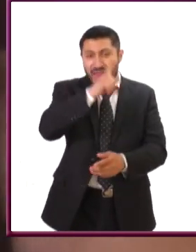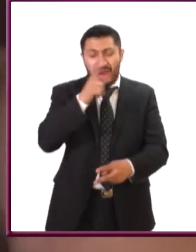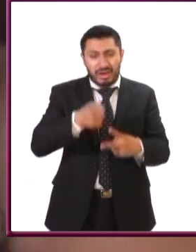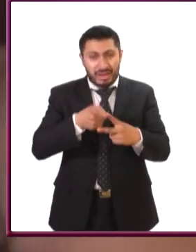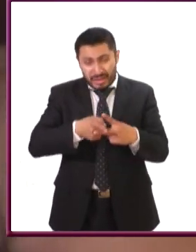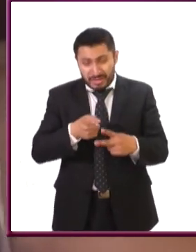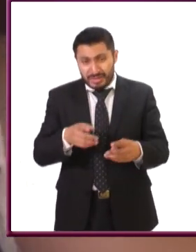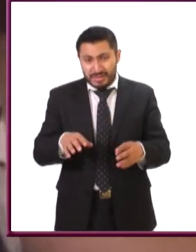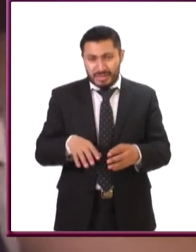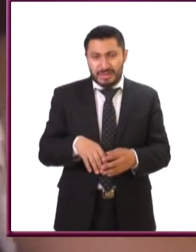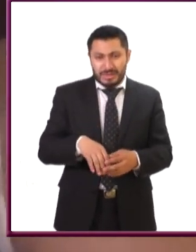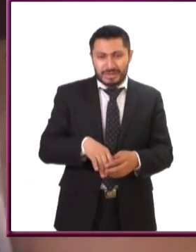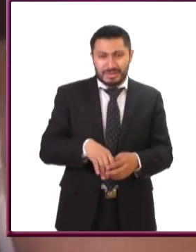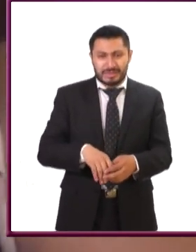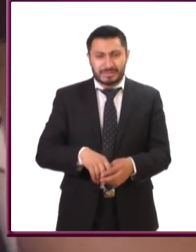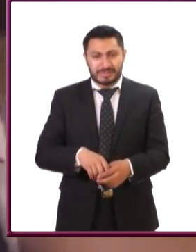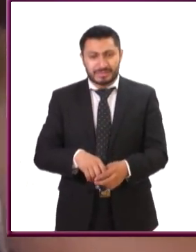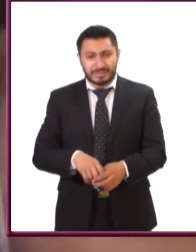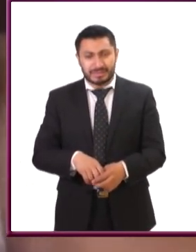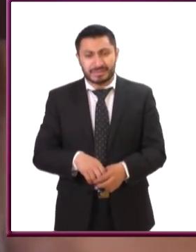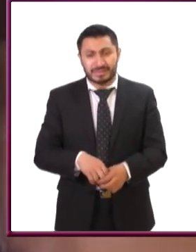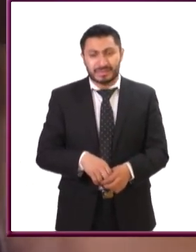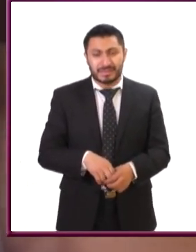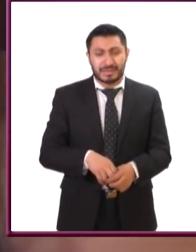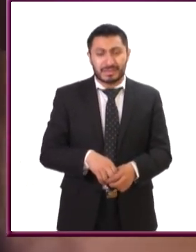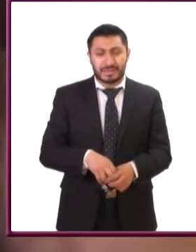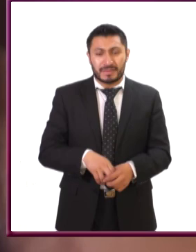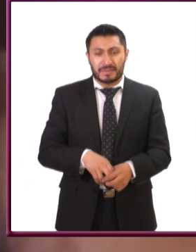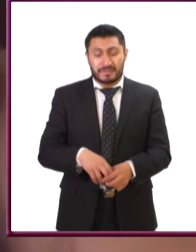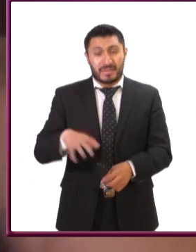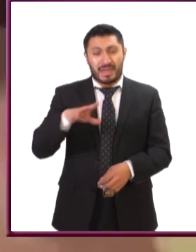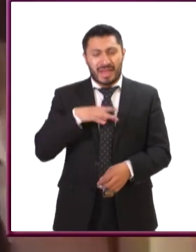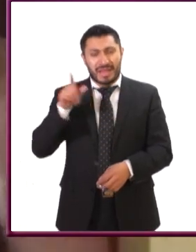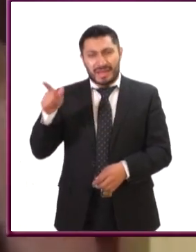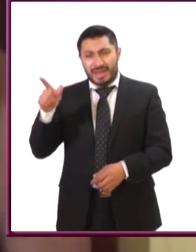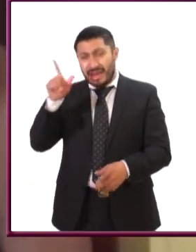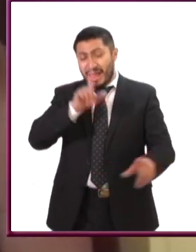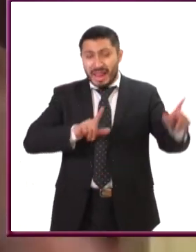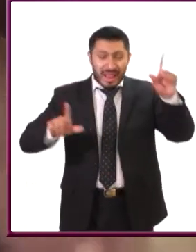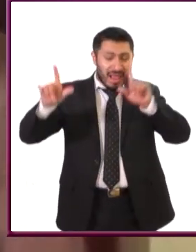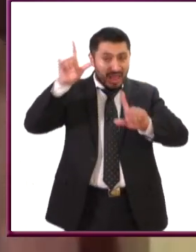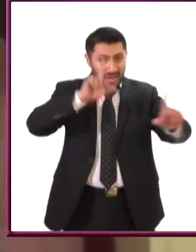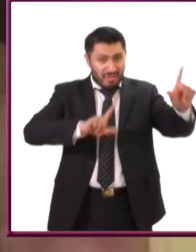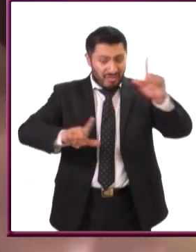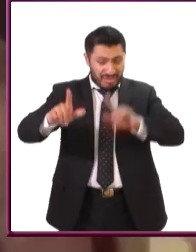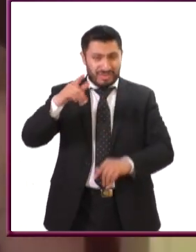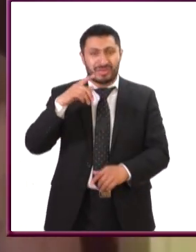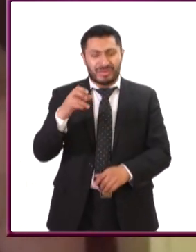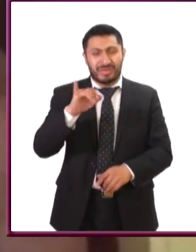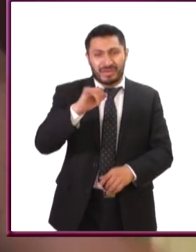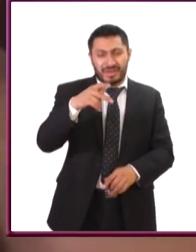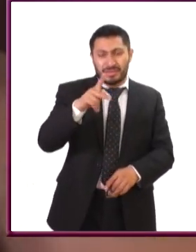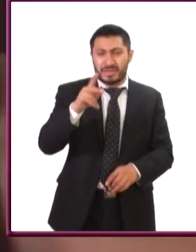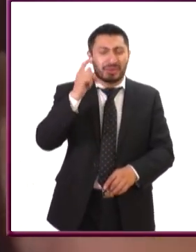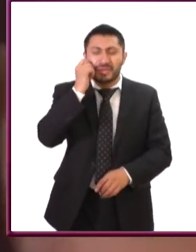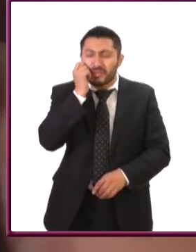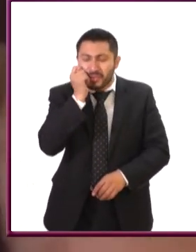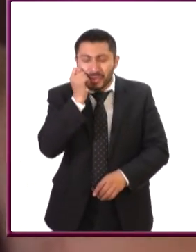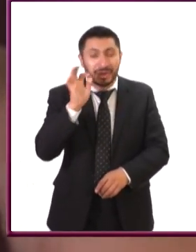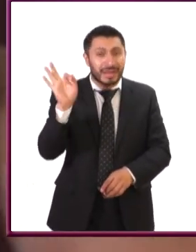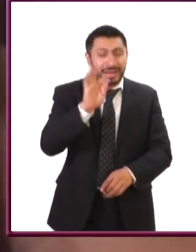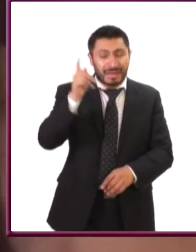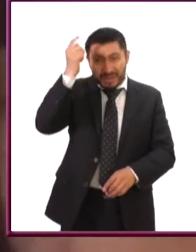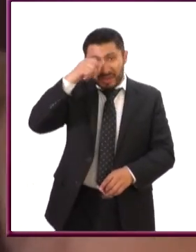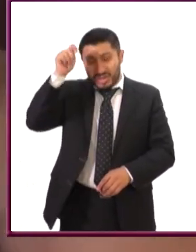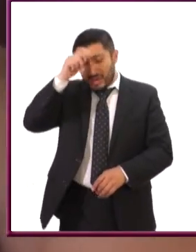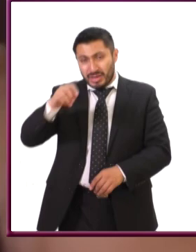lenguaje es las matemáticas. Y no solamente, y qué bueno que mencionas el CERN, que es un laboratorio, es un colisionador, porque